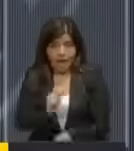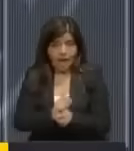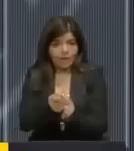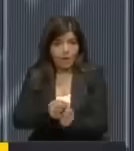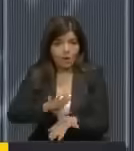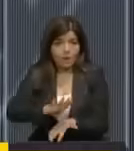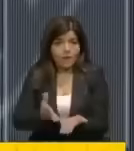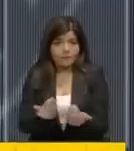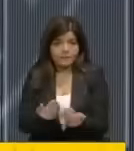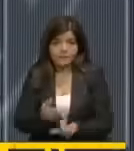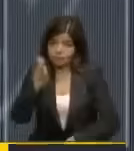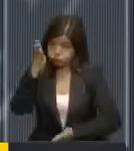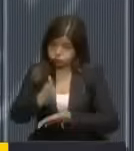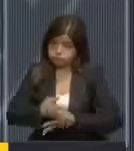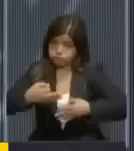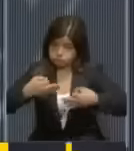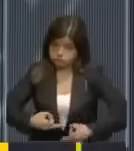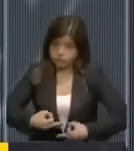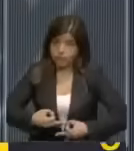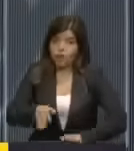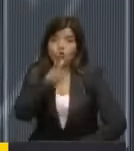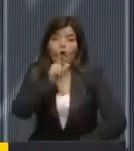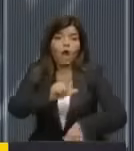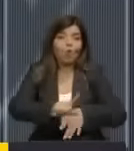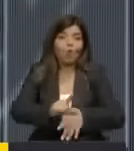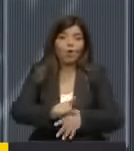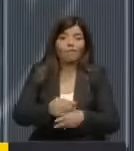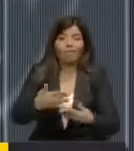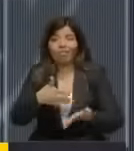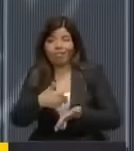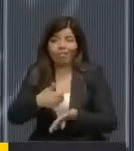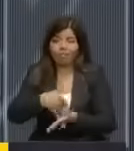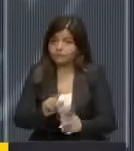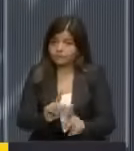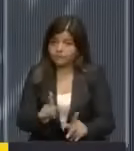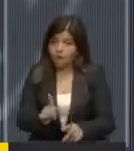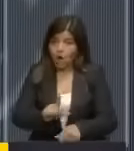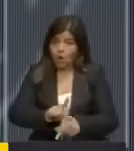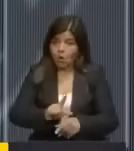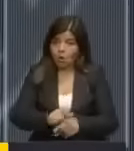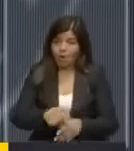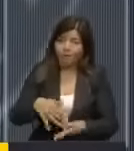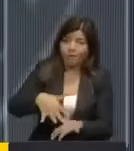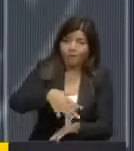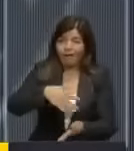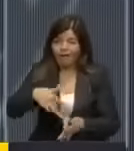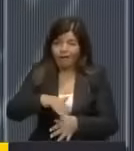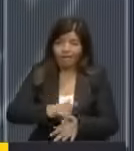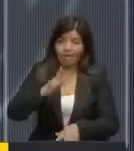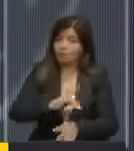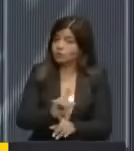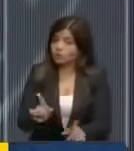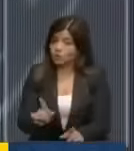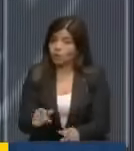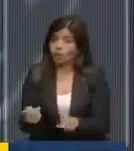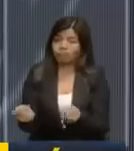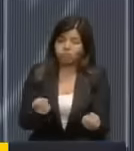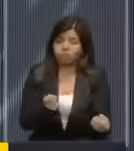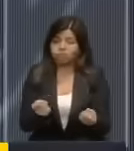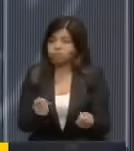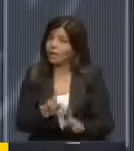son drásticos. No hay lugar para gradualismo, no hay lugar para la tibieza, no hay lugar para medias